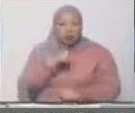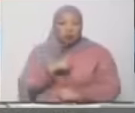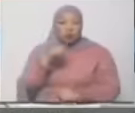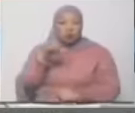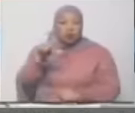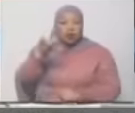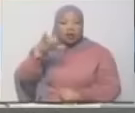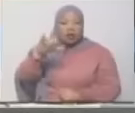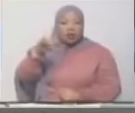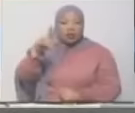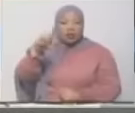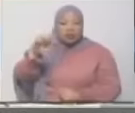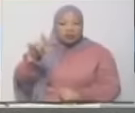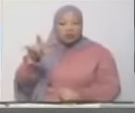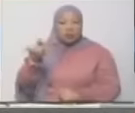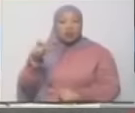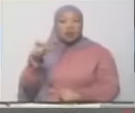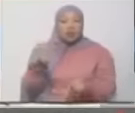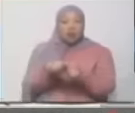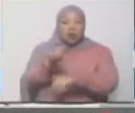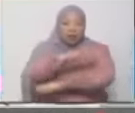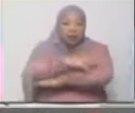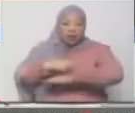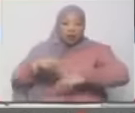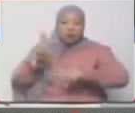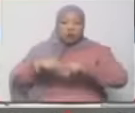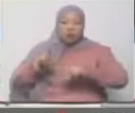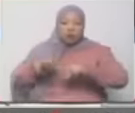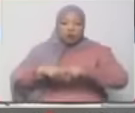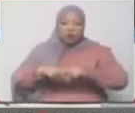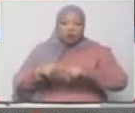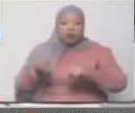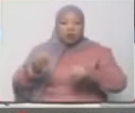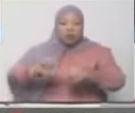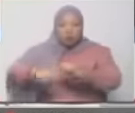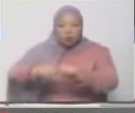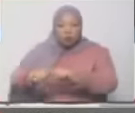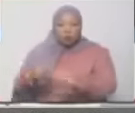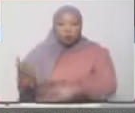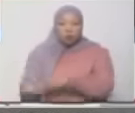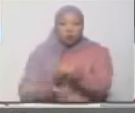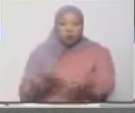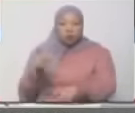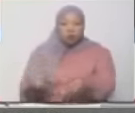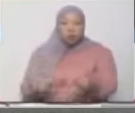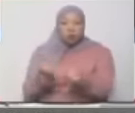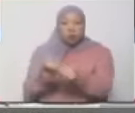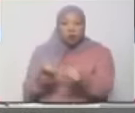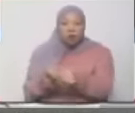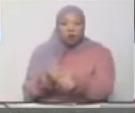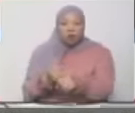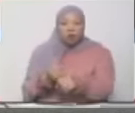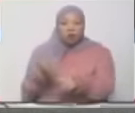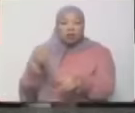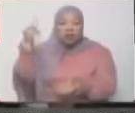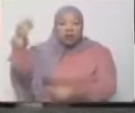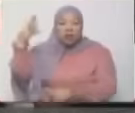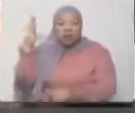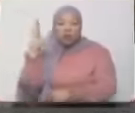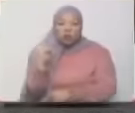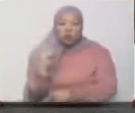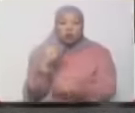el Ídice y Gato Negro. Sabotearon las tanquillas. Tenemos grabado la gente que saboteó las tanquillas y le quitó la luz desde